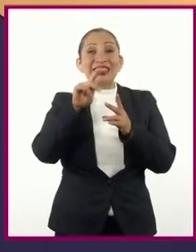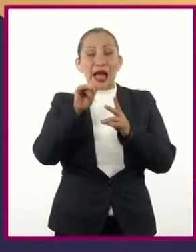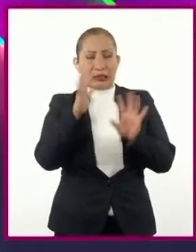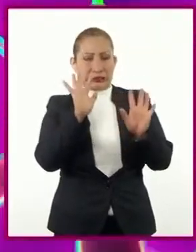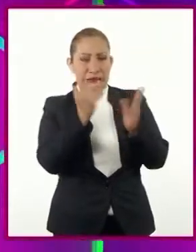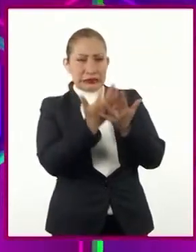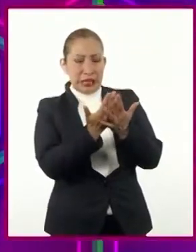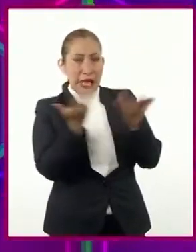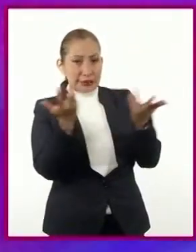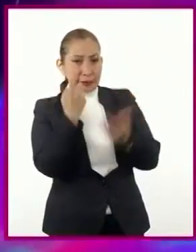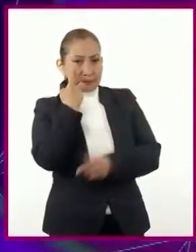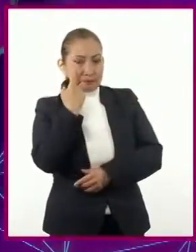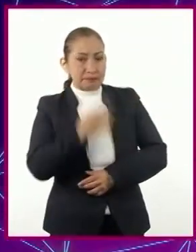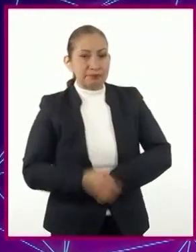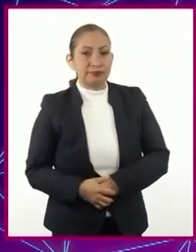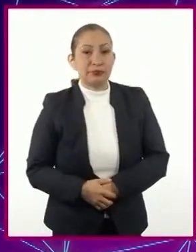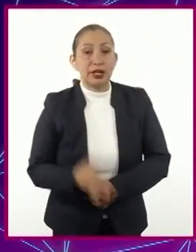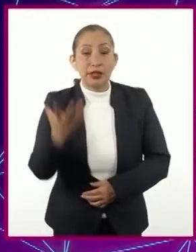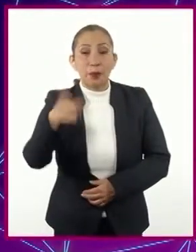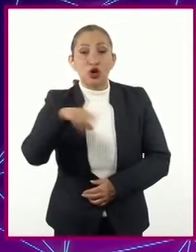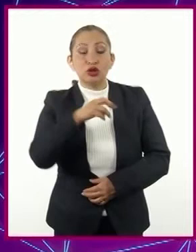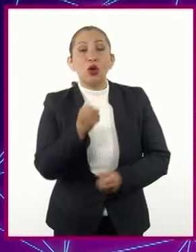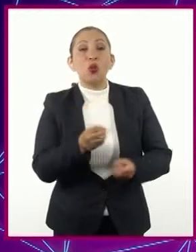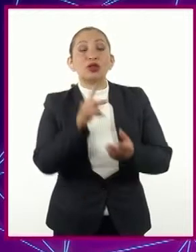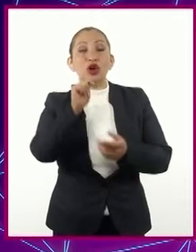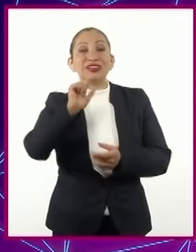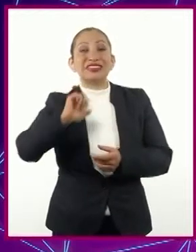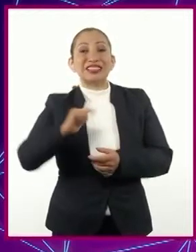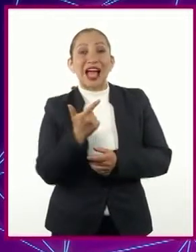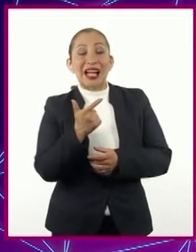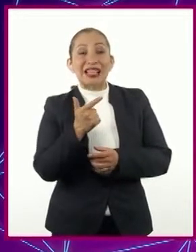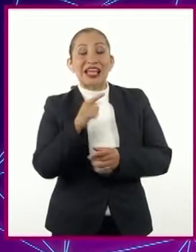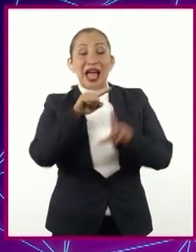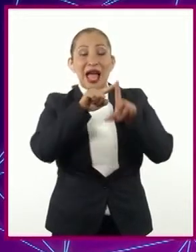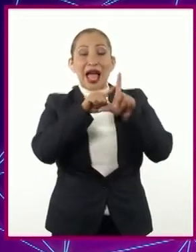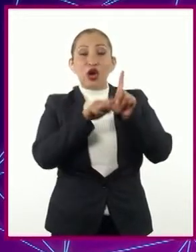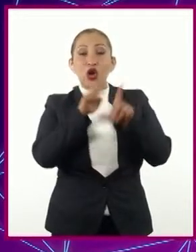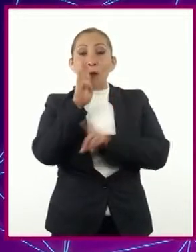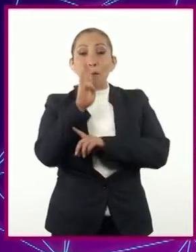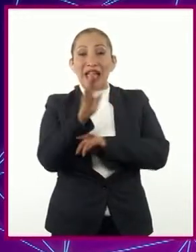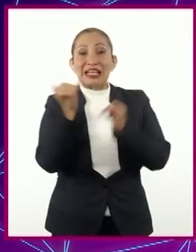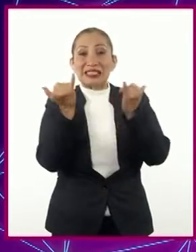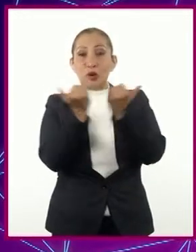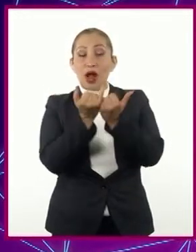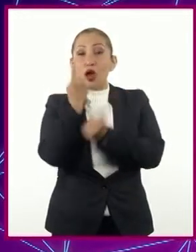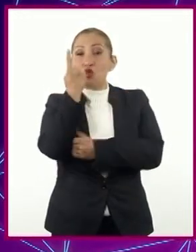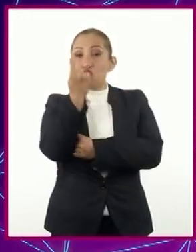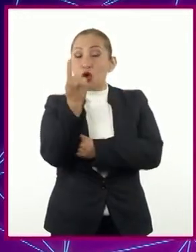Permítame realizarlo, maestra. Se busca el valor de la tangente del ángulo B, que es igual a